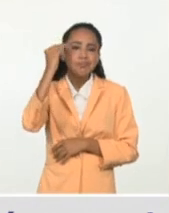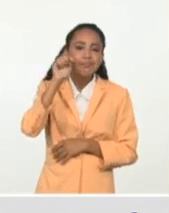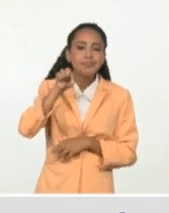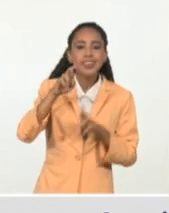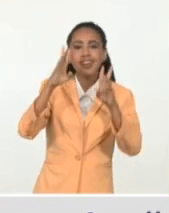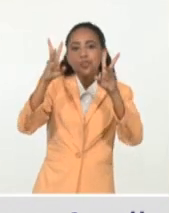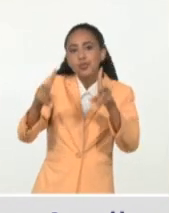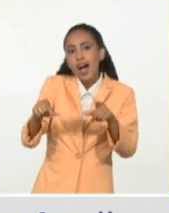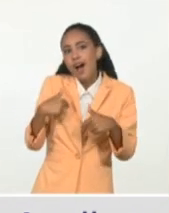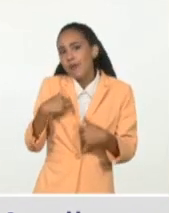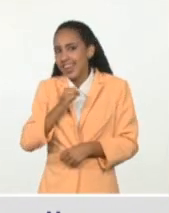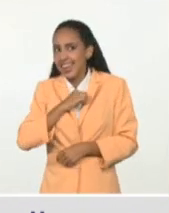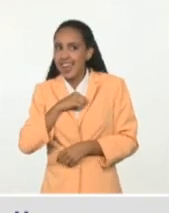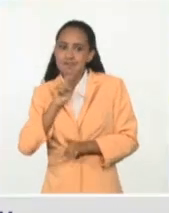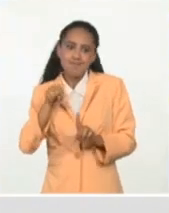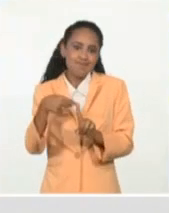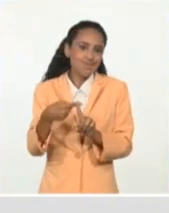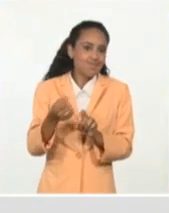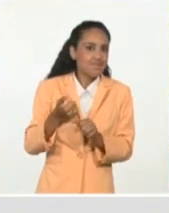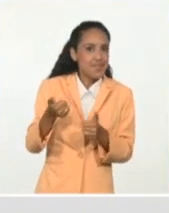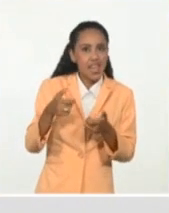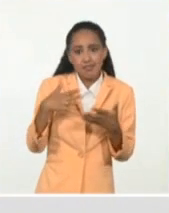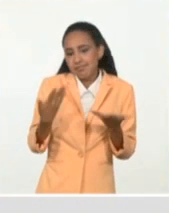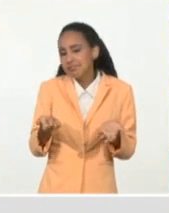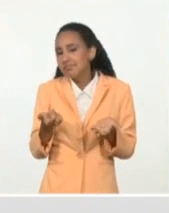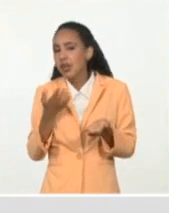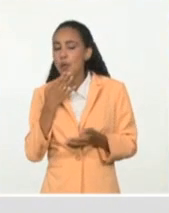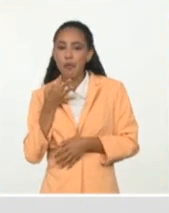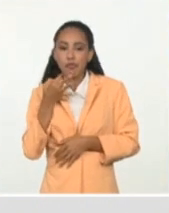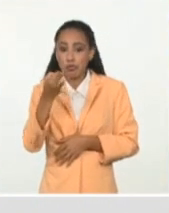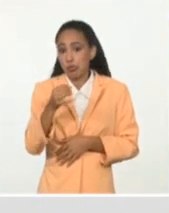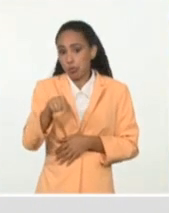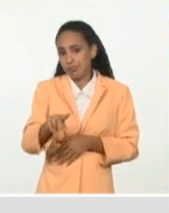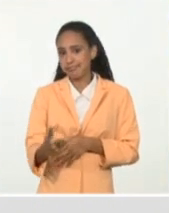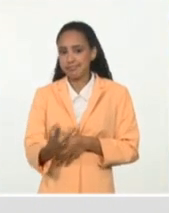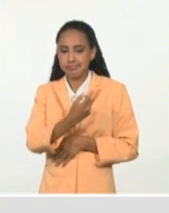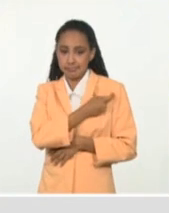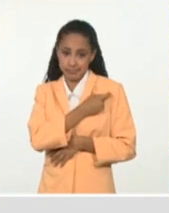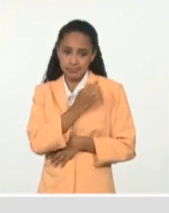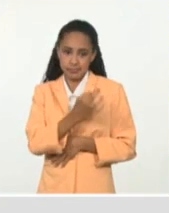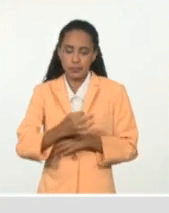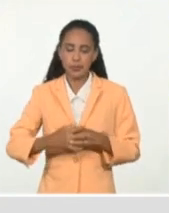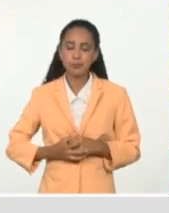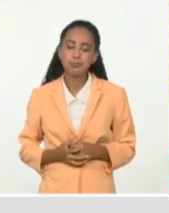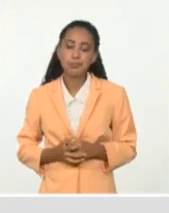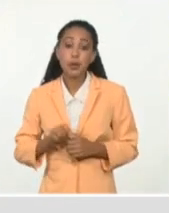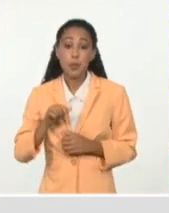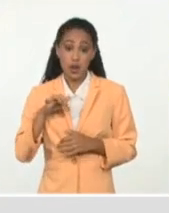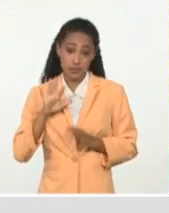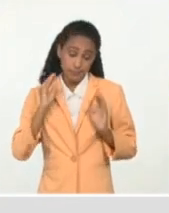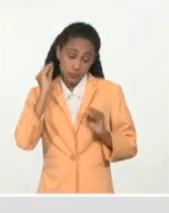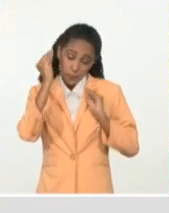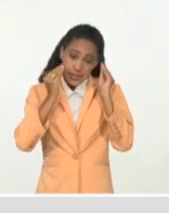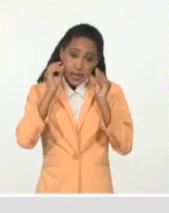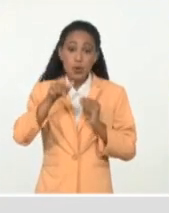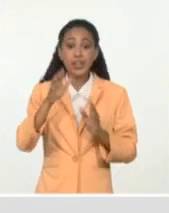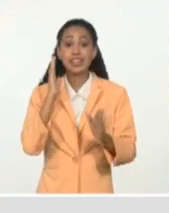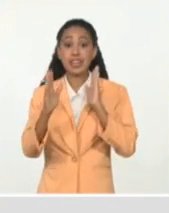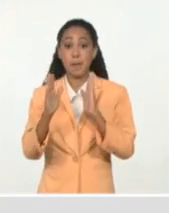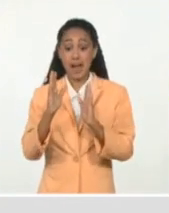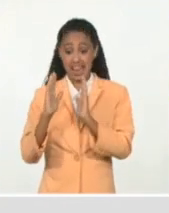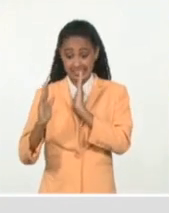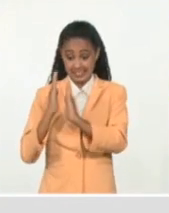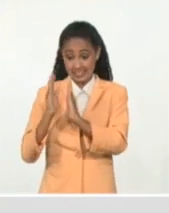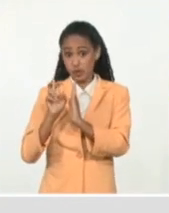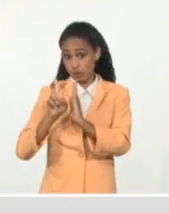perspectiva futura de Soberana Plus? Bueno, en esta etapa fase 2 se espera terminar de demostrar lo que